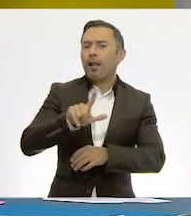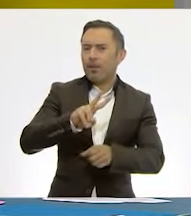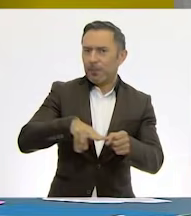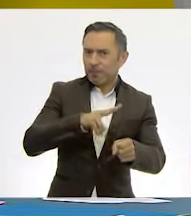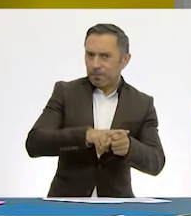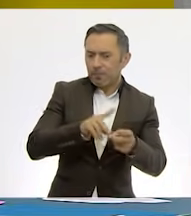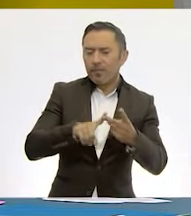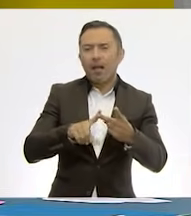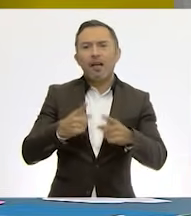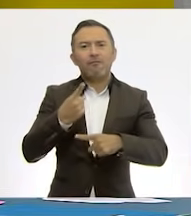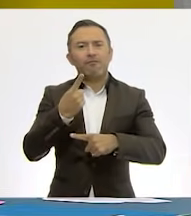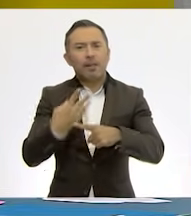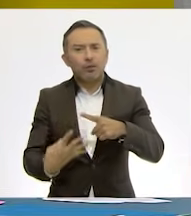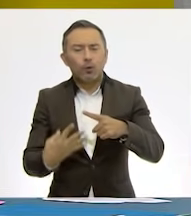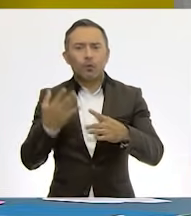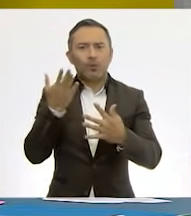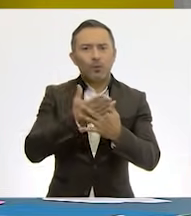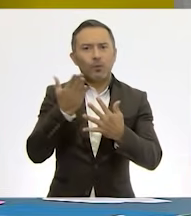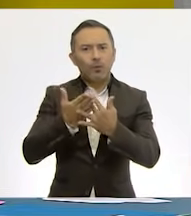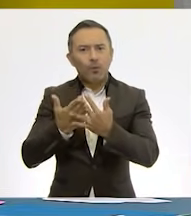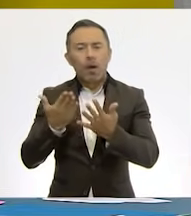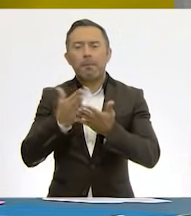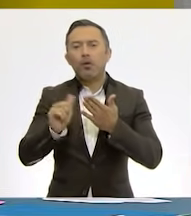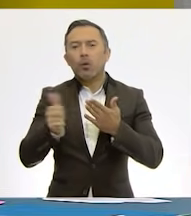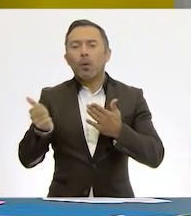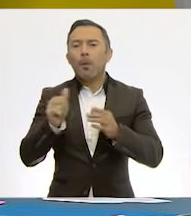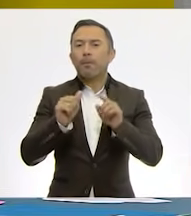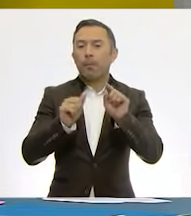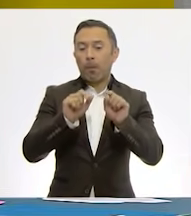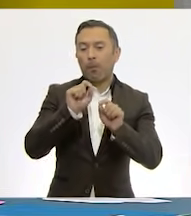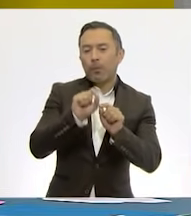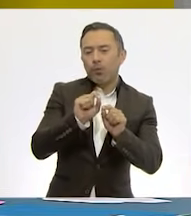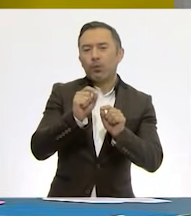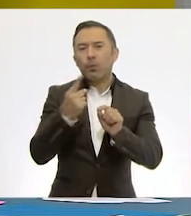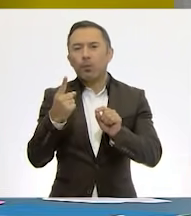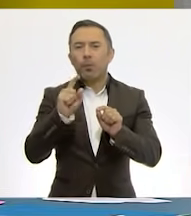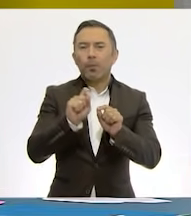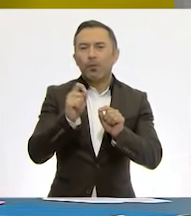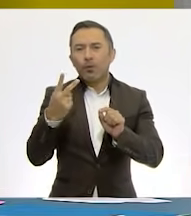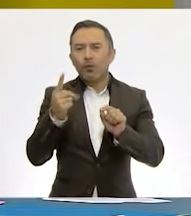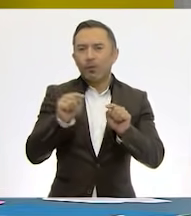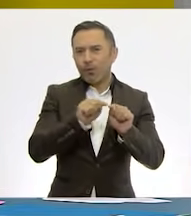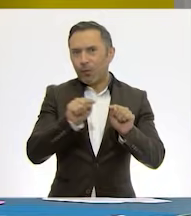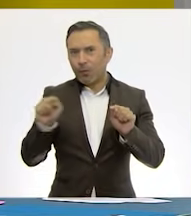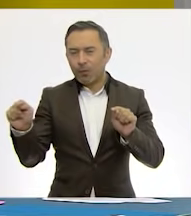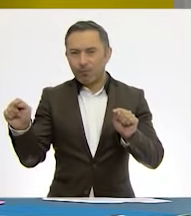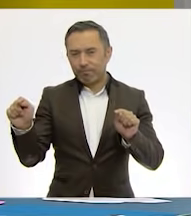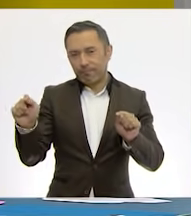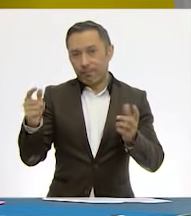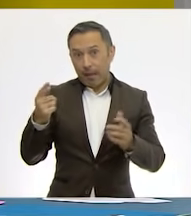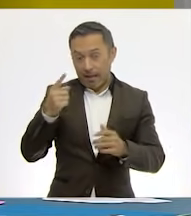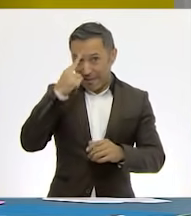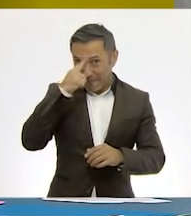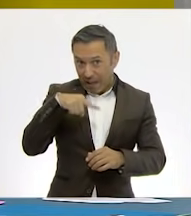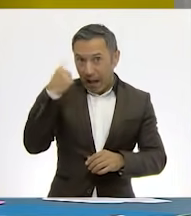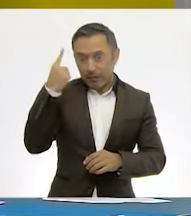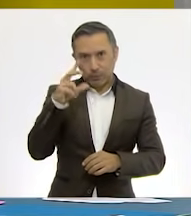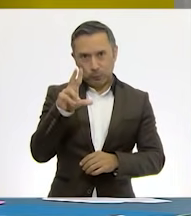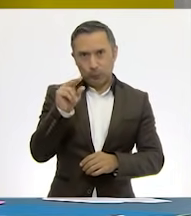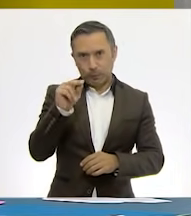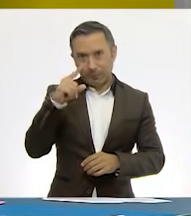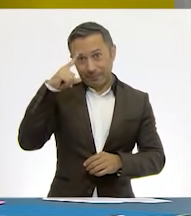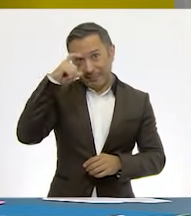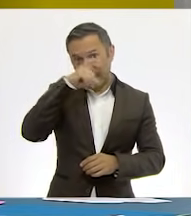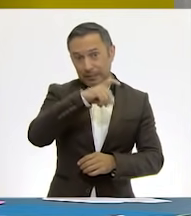y números decimales dentro de una recta. Definitivamente, bueno, sé que no es una tarea fácil, pero lo